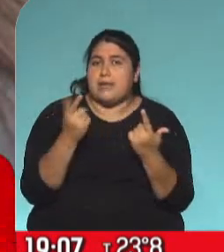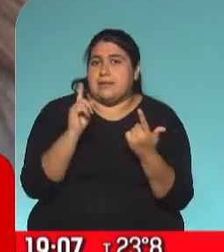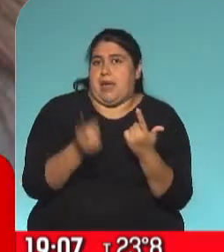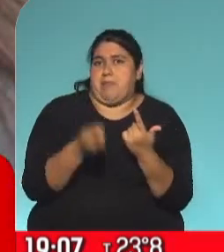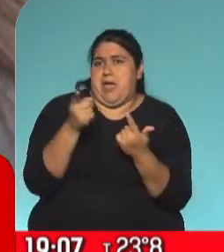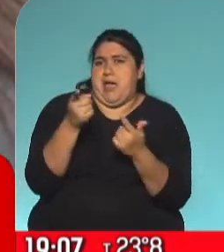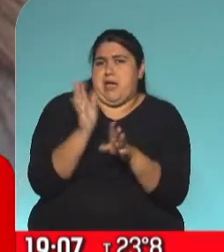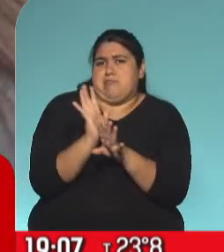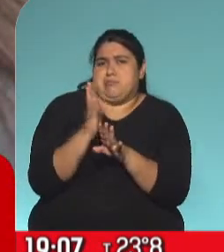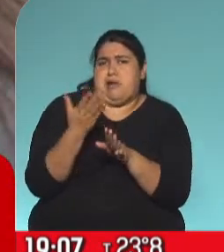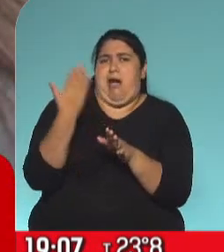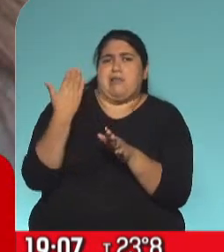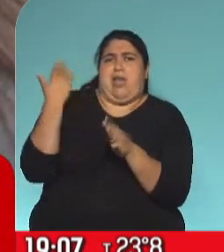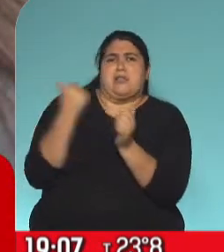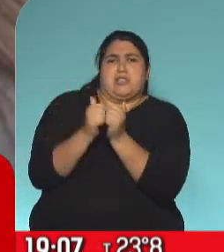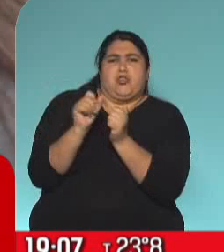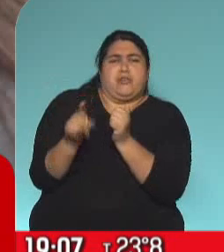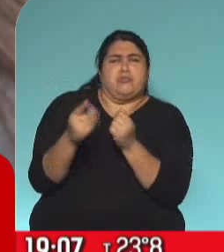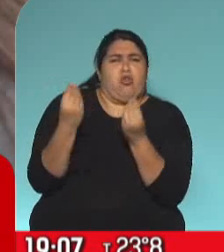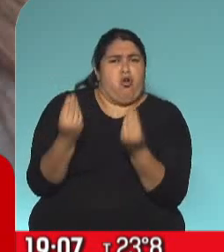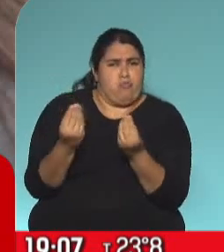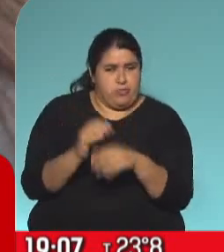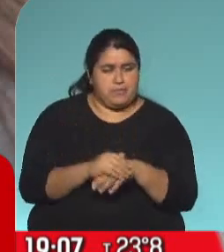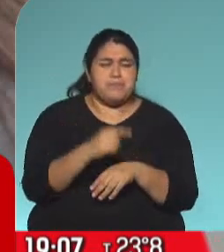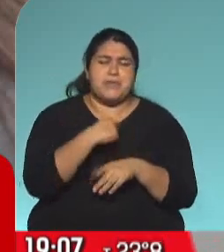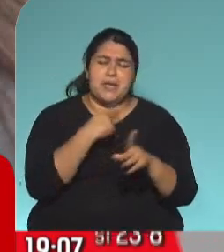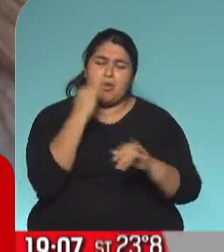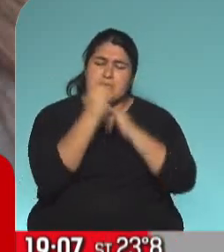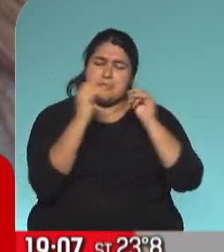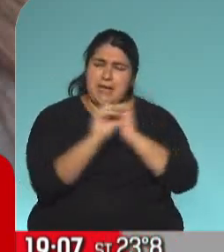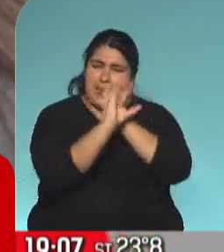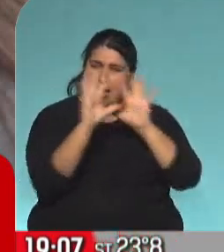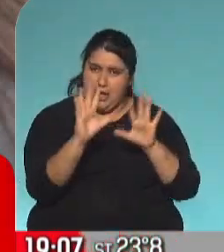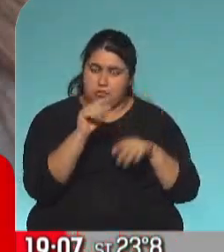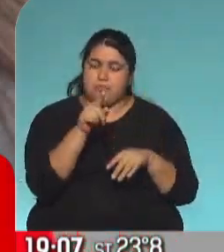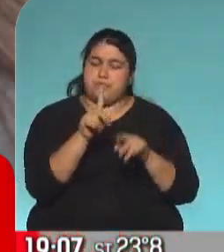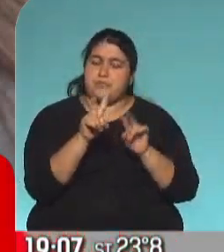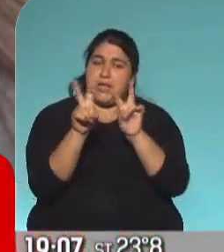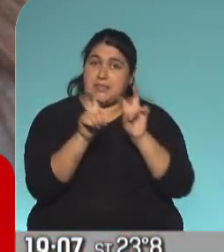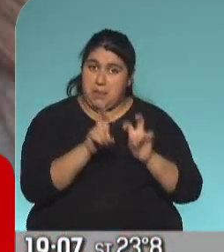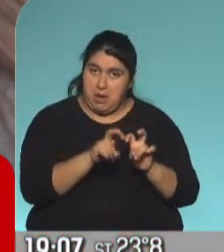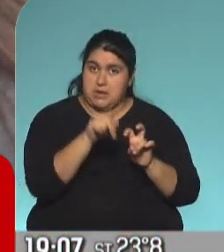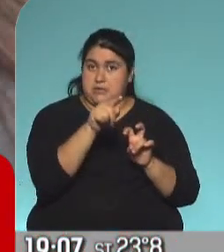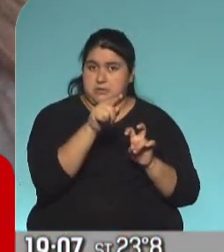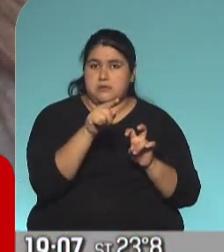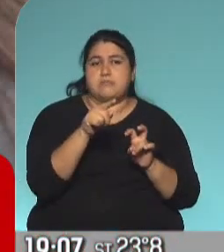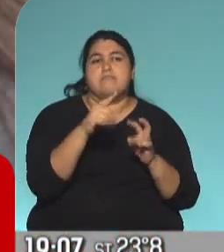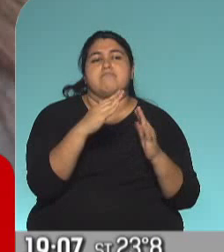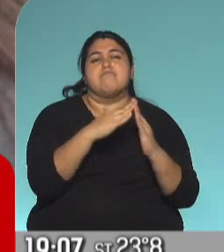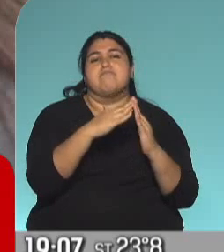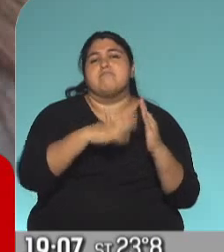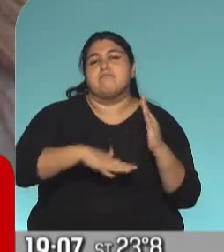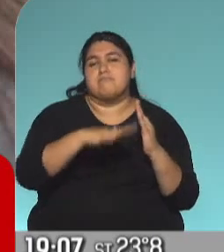los antecedentes además de Martínez. Déjame, Diana, ser muy claro con esto. En muchos aspectos de los organismos de